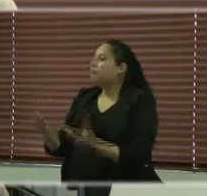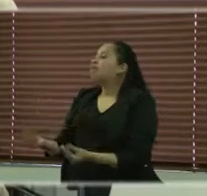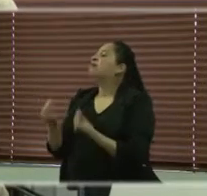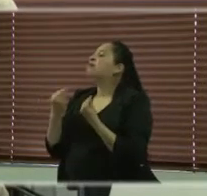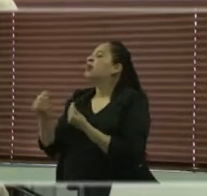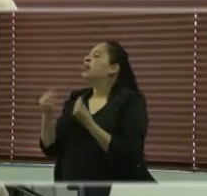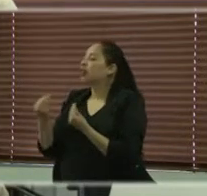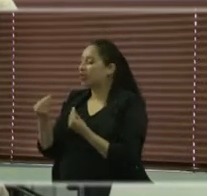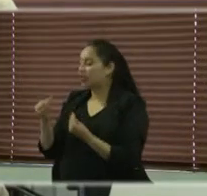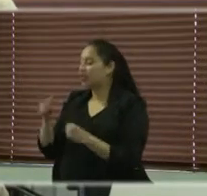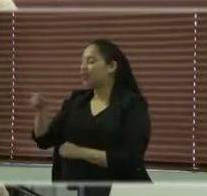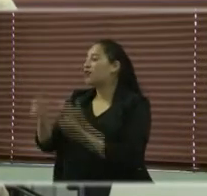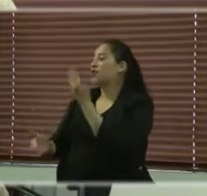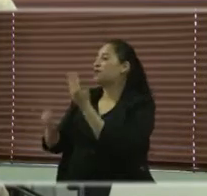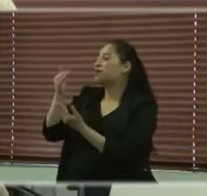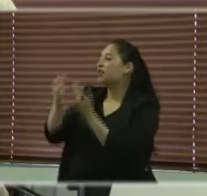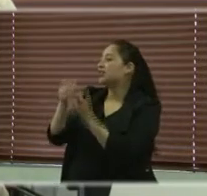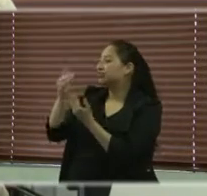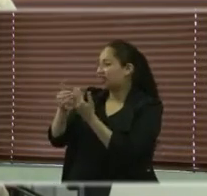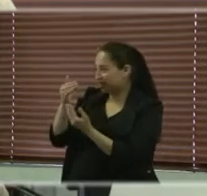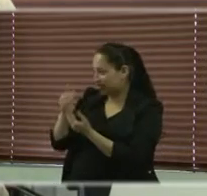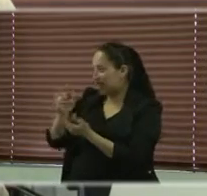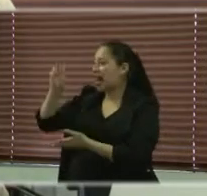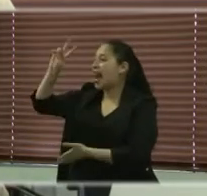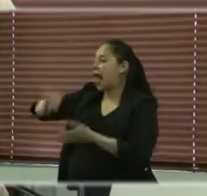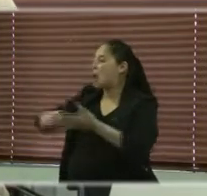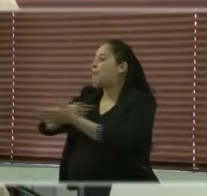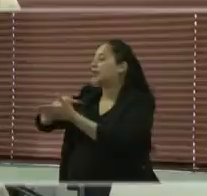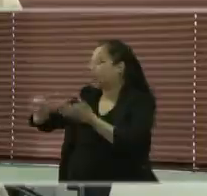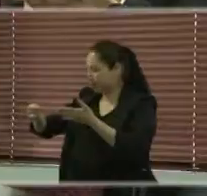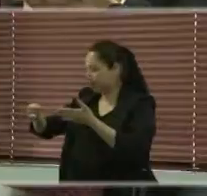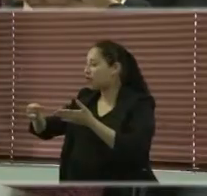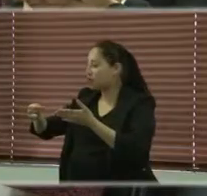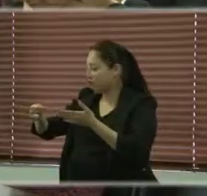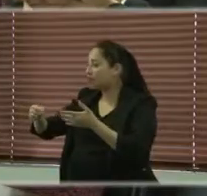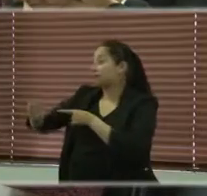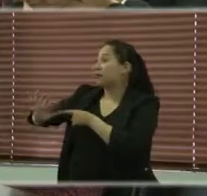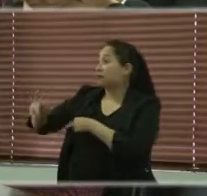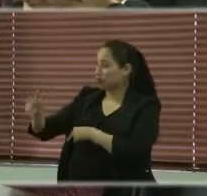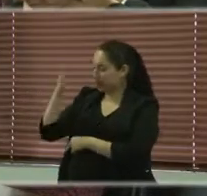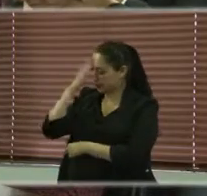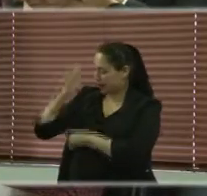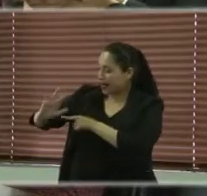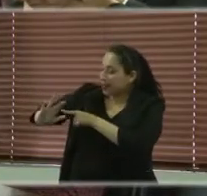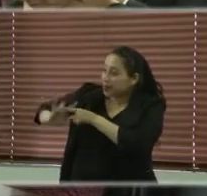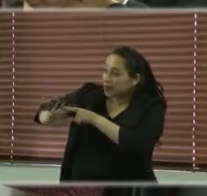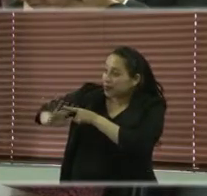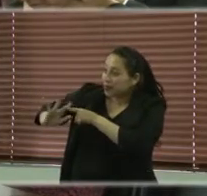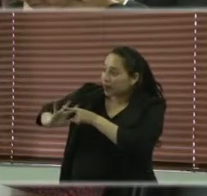facilitar la implementación de la convención porque evidentemente implementar la convención